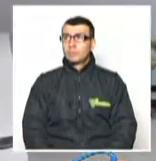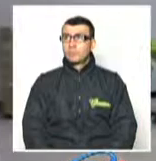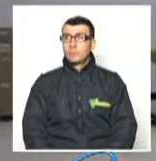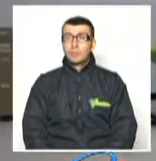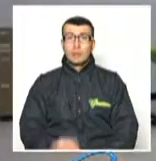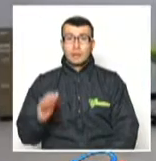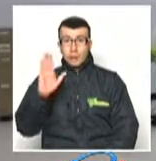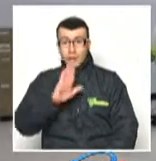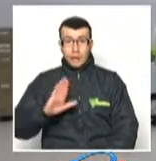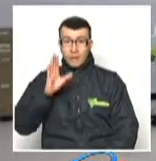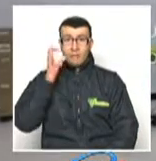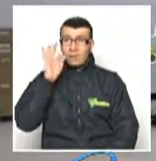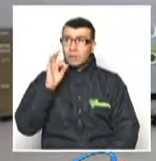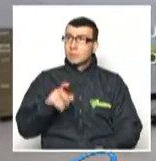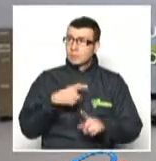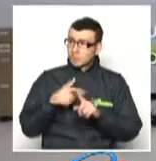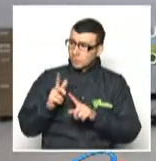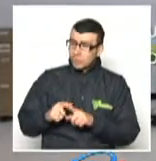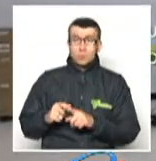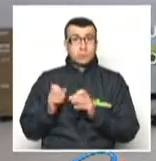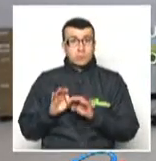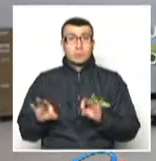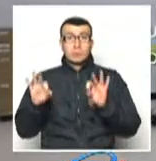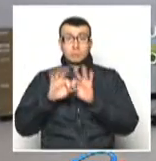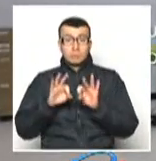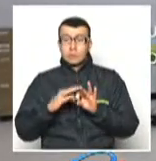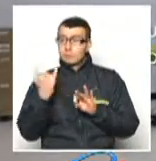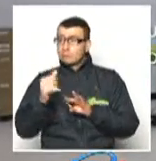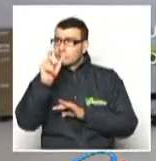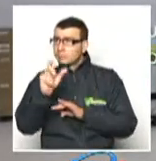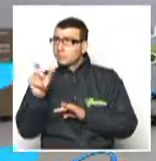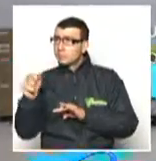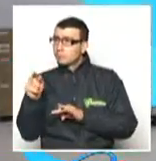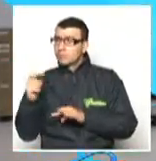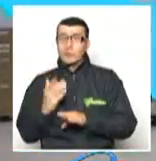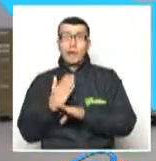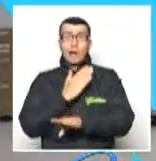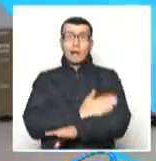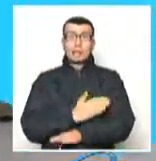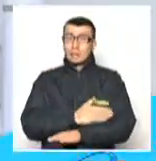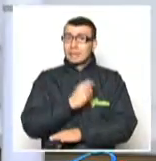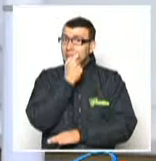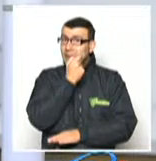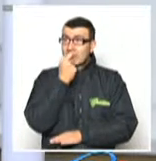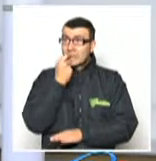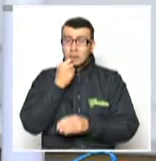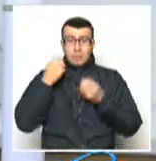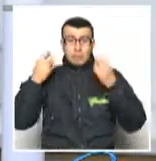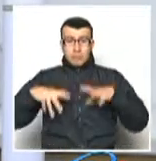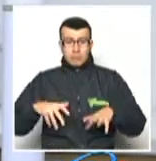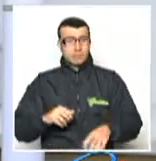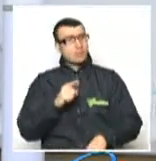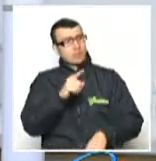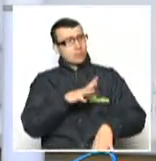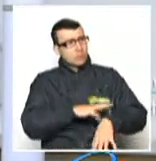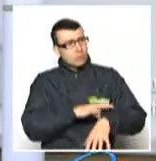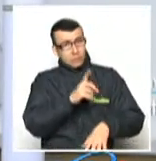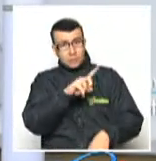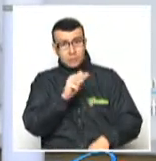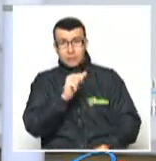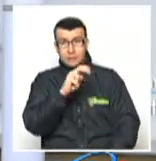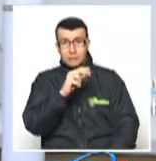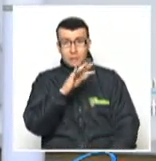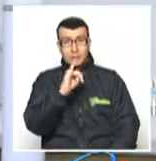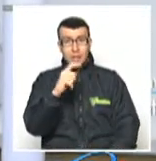En el Eje Cafetero están pasando cosas maravillosas con los pacientes que habían perdido sus dientes. Gracias al doctor Santiago